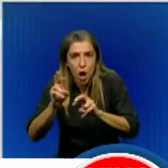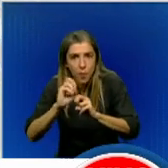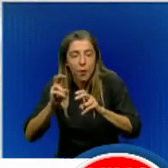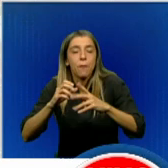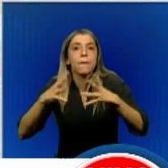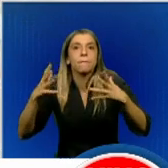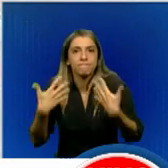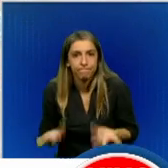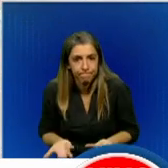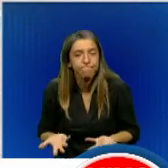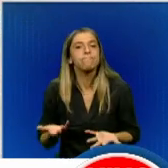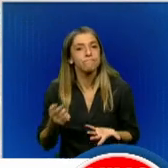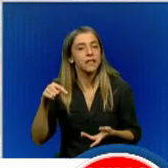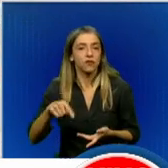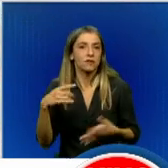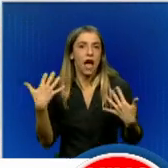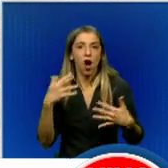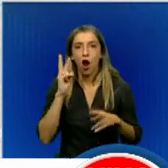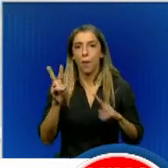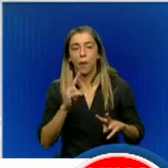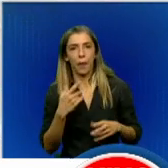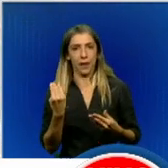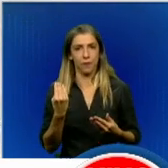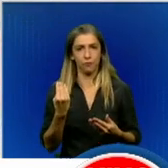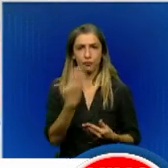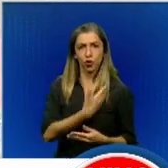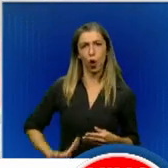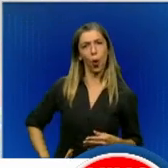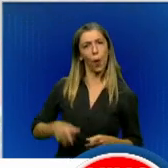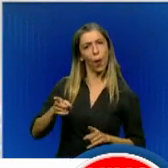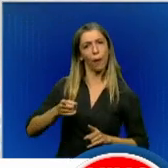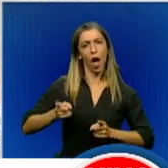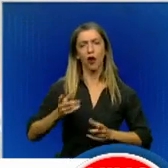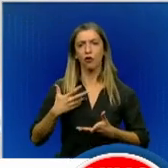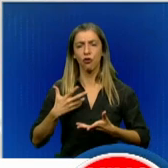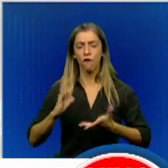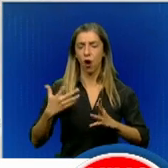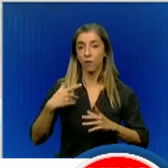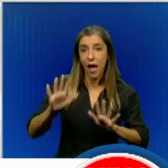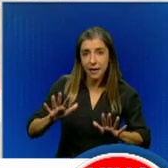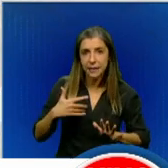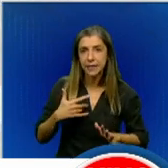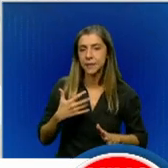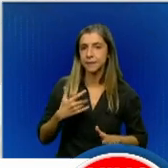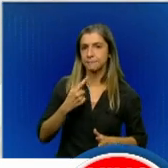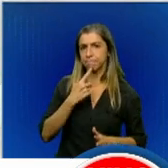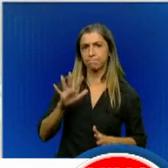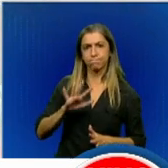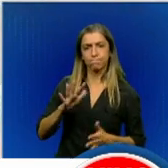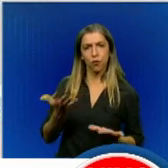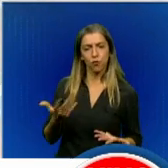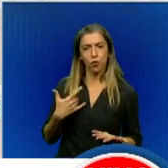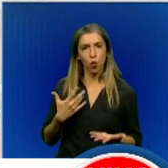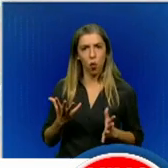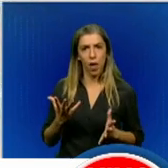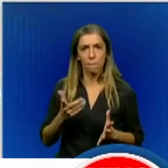presidente por algunas actitudes del gobierno que son desconcertantes son peligrosas y que nos tienen